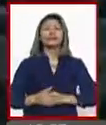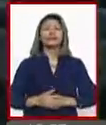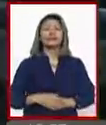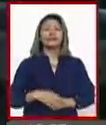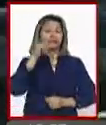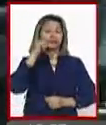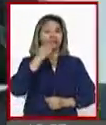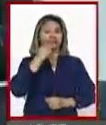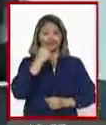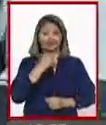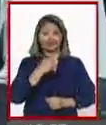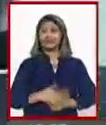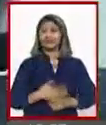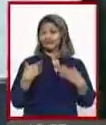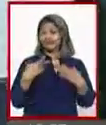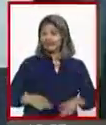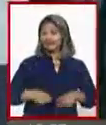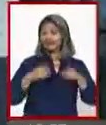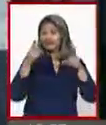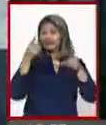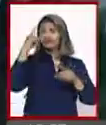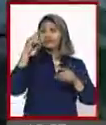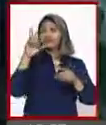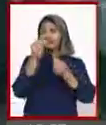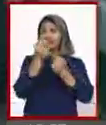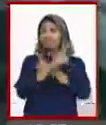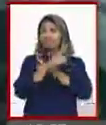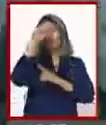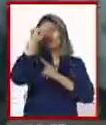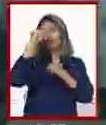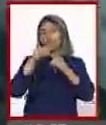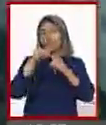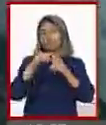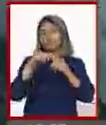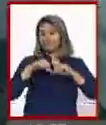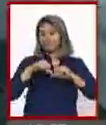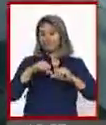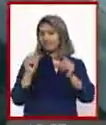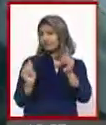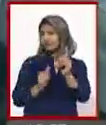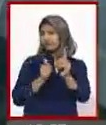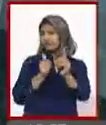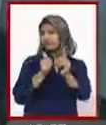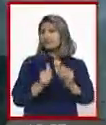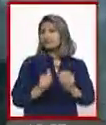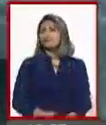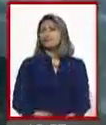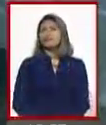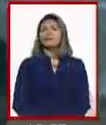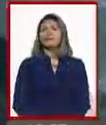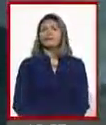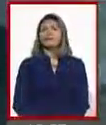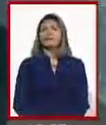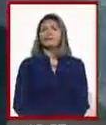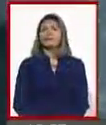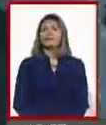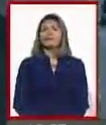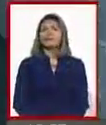La mujer víctima indicó que presentará la denuncia para que no liberen al antisocial y seguirá de cerca este caso.